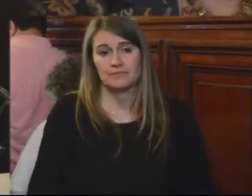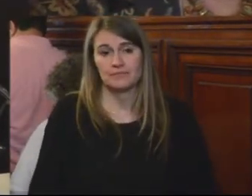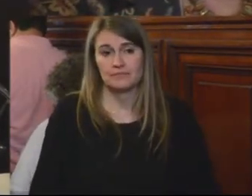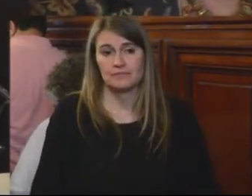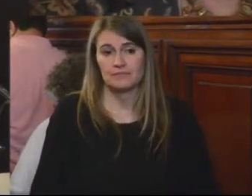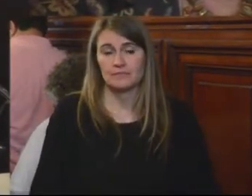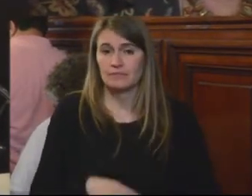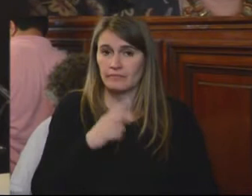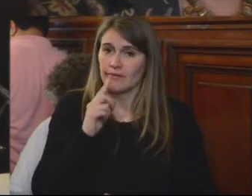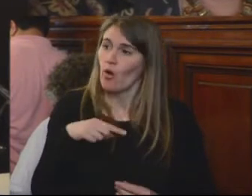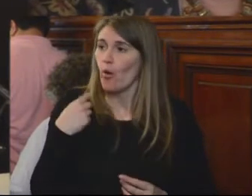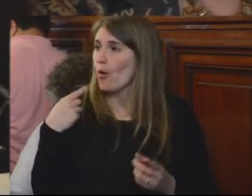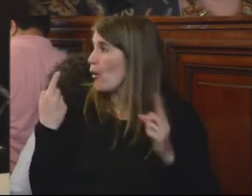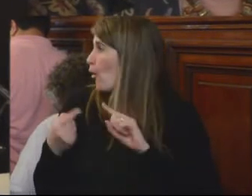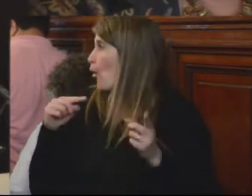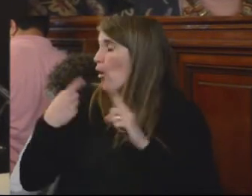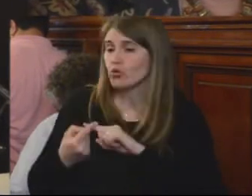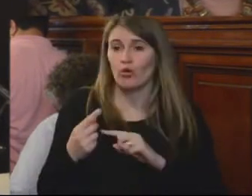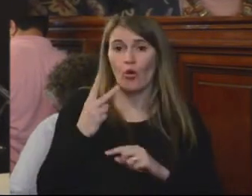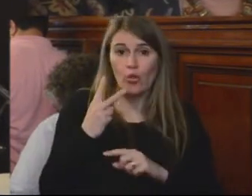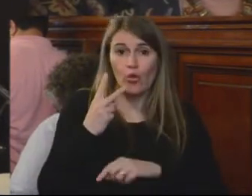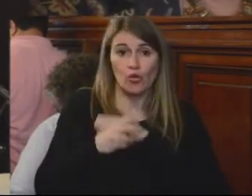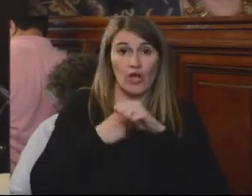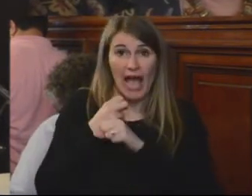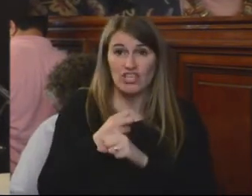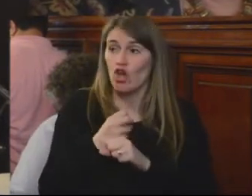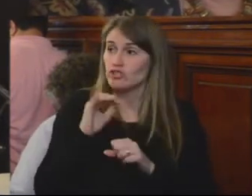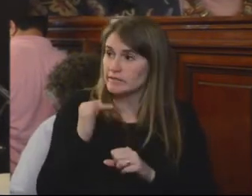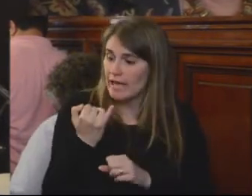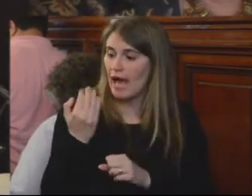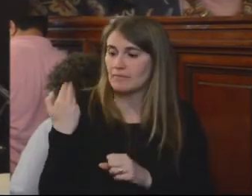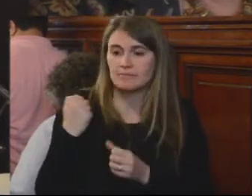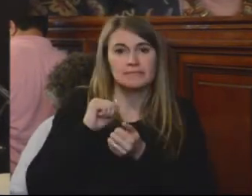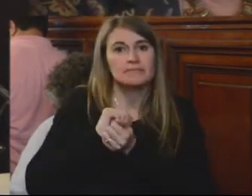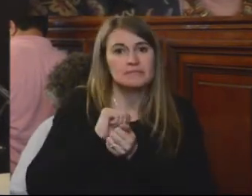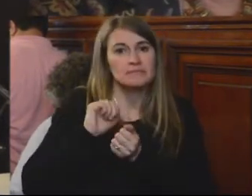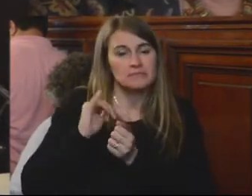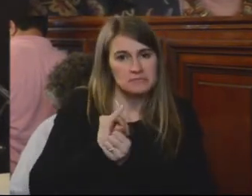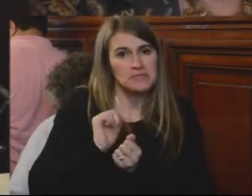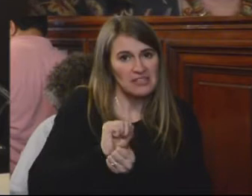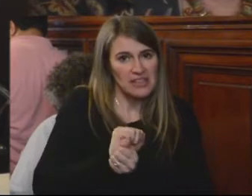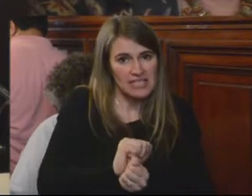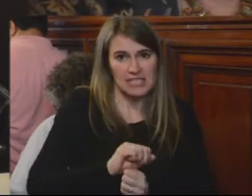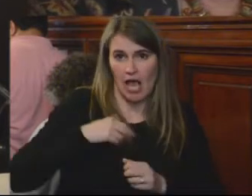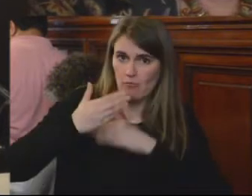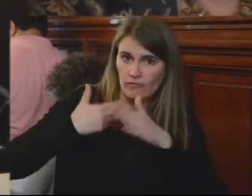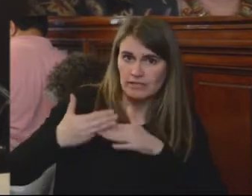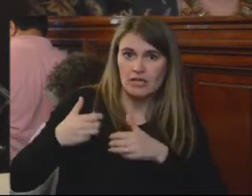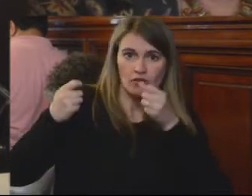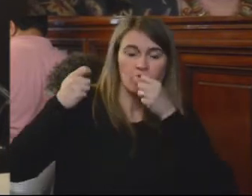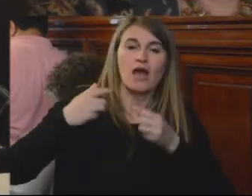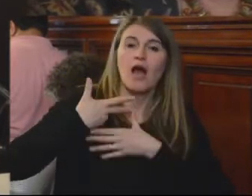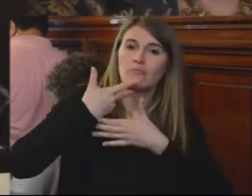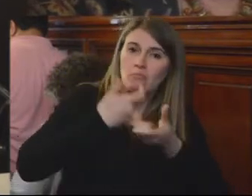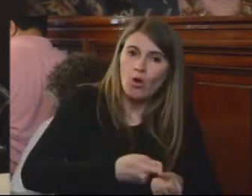como contracara en los últimos dos años se consiguieron algunas sentencias muy relevantes que consideraron grandes movilizaciones de apoyo en tribunales y